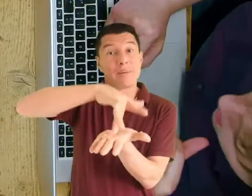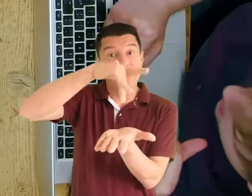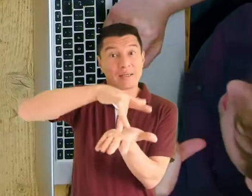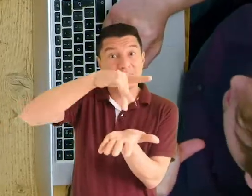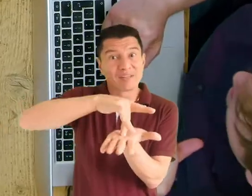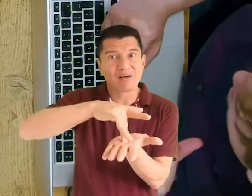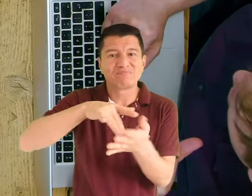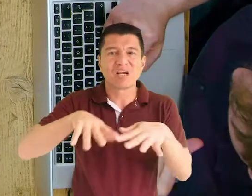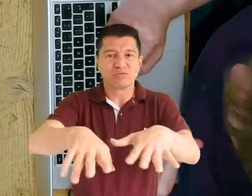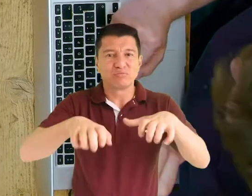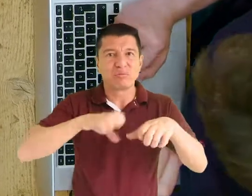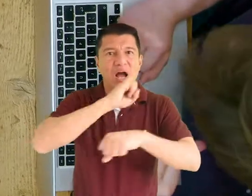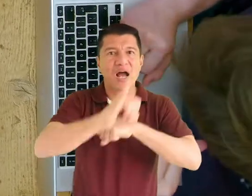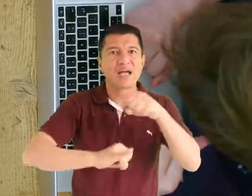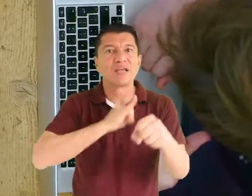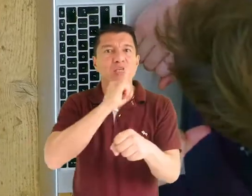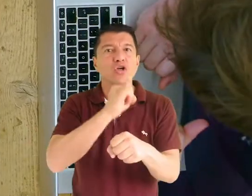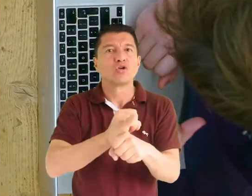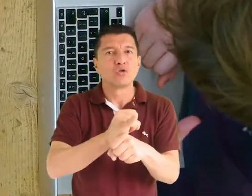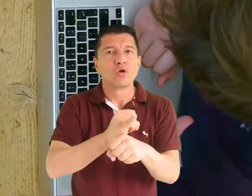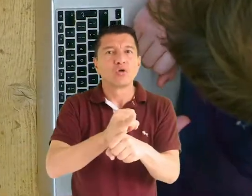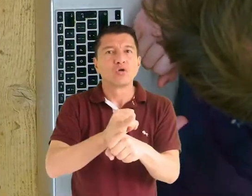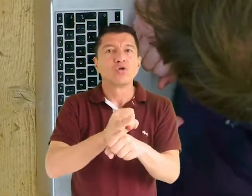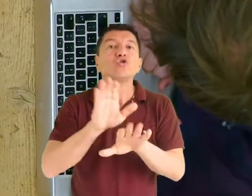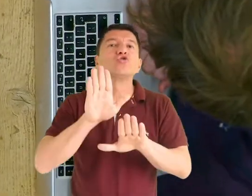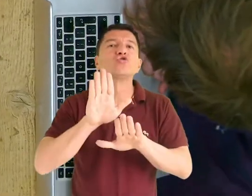eventos internacionales como la Cátedra